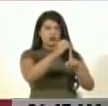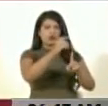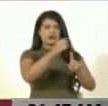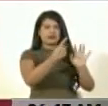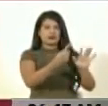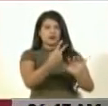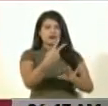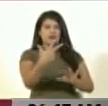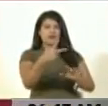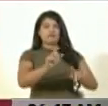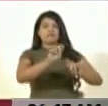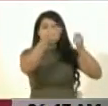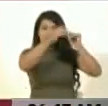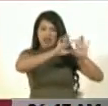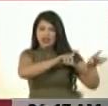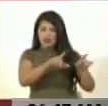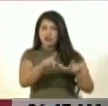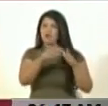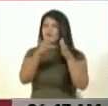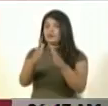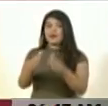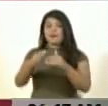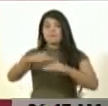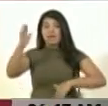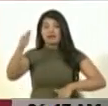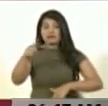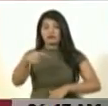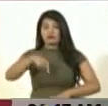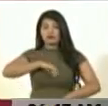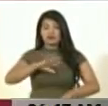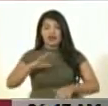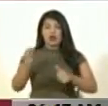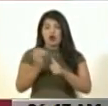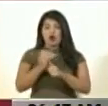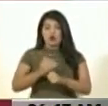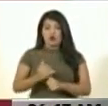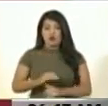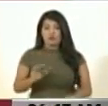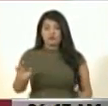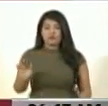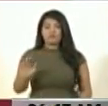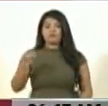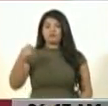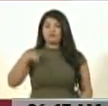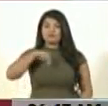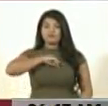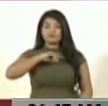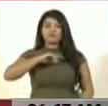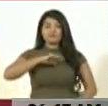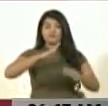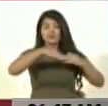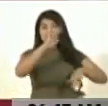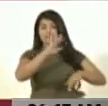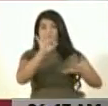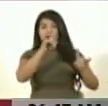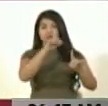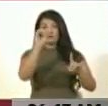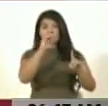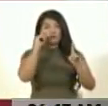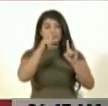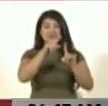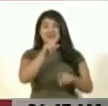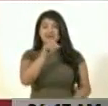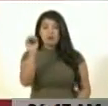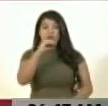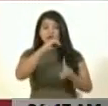623 millones de bolívares que estaban en el signo de billetes de 100. Es decir, ya logramos superar el 100%